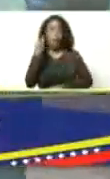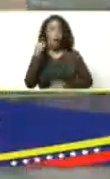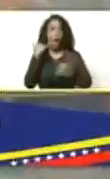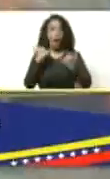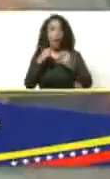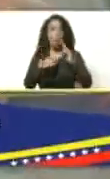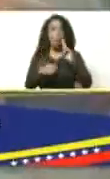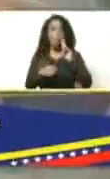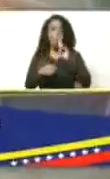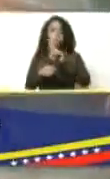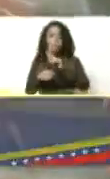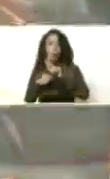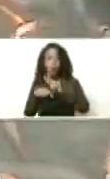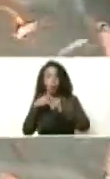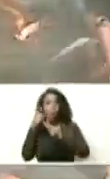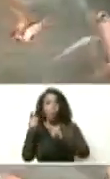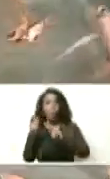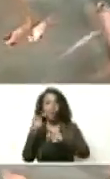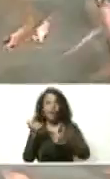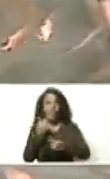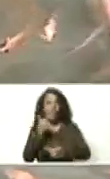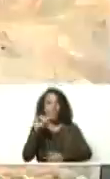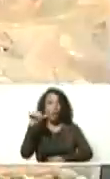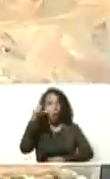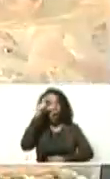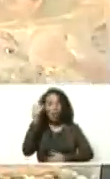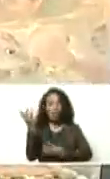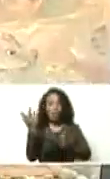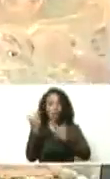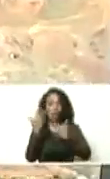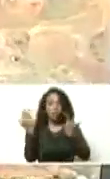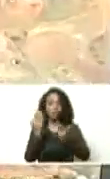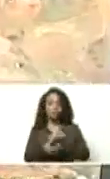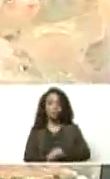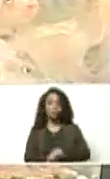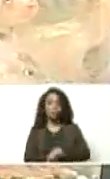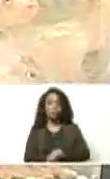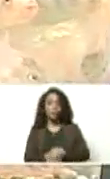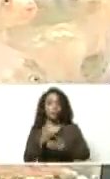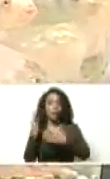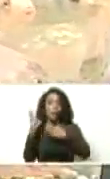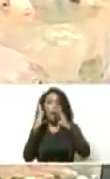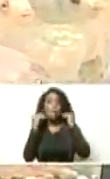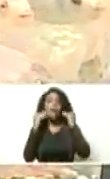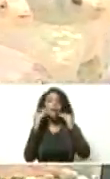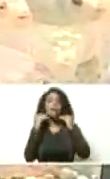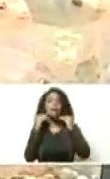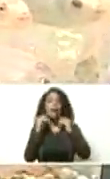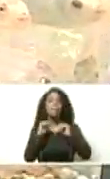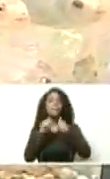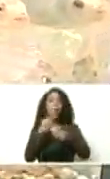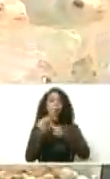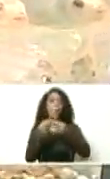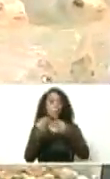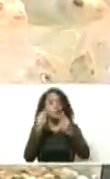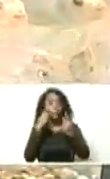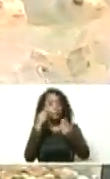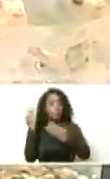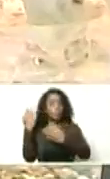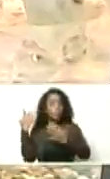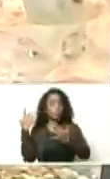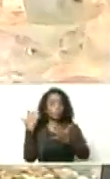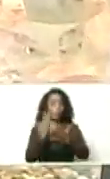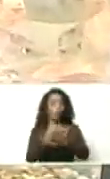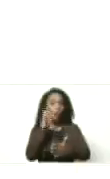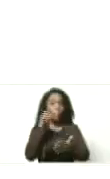aquí. Sí. ¿Qué dice Arriaza? Dime algo, Arriaza. Presidente, mire, esta experiencia surgió, presidente, fíjese los años que ellos dieron,